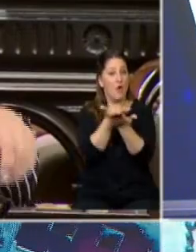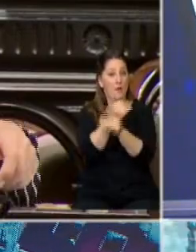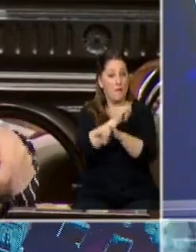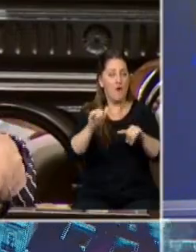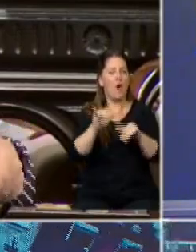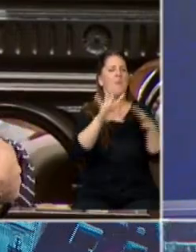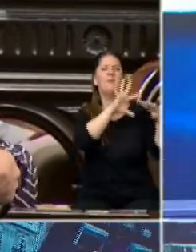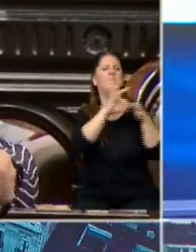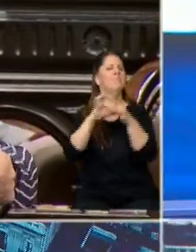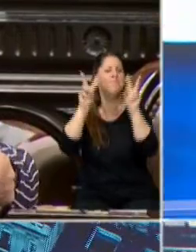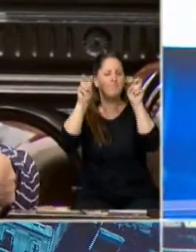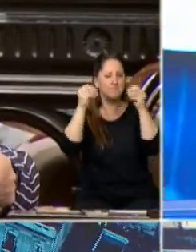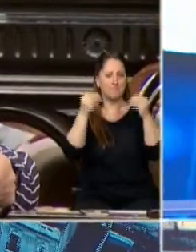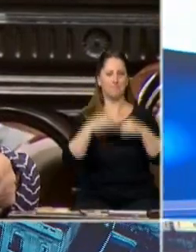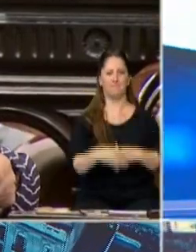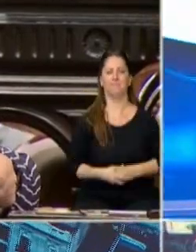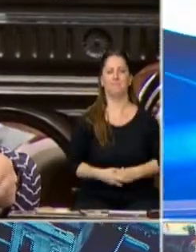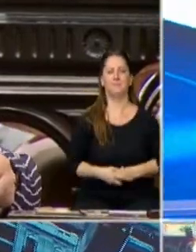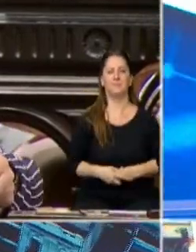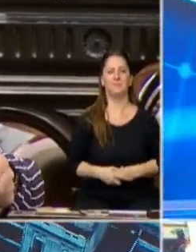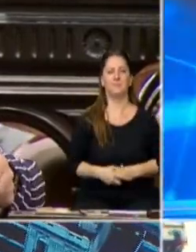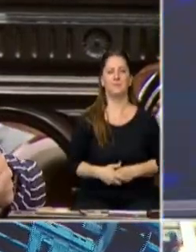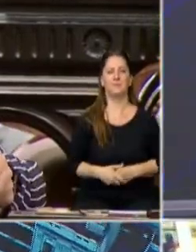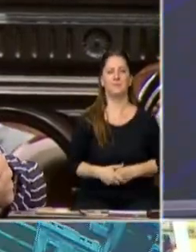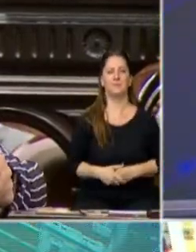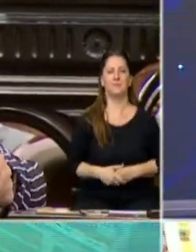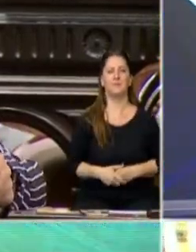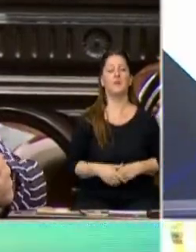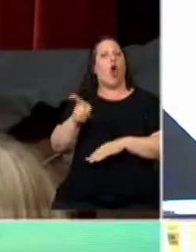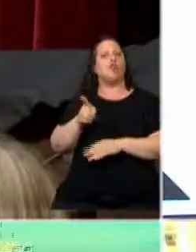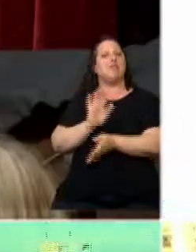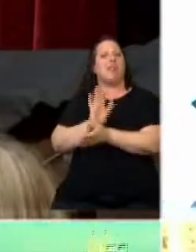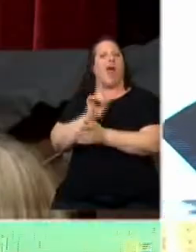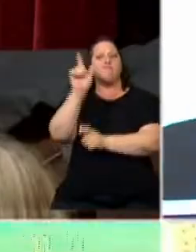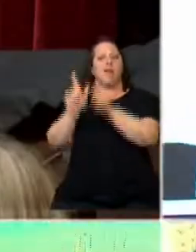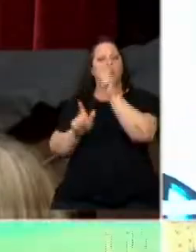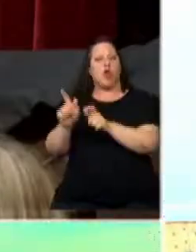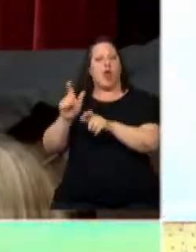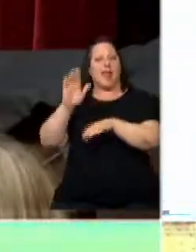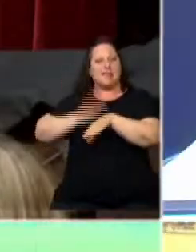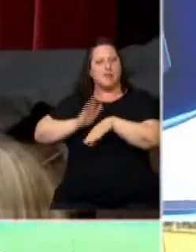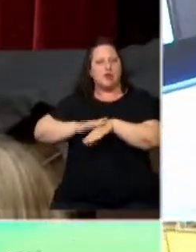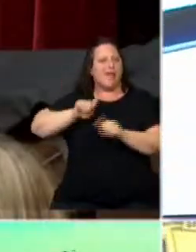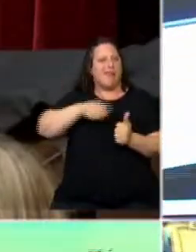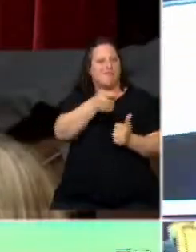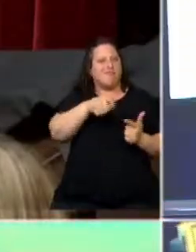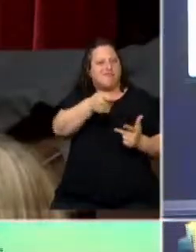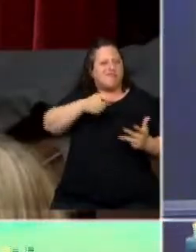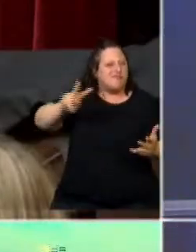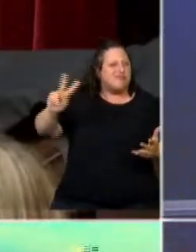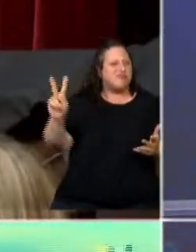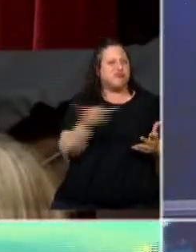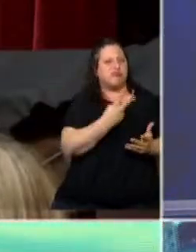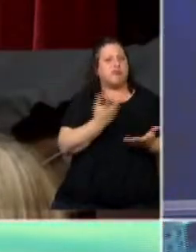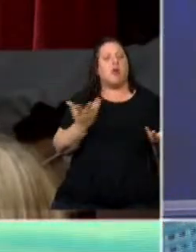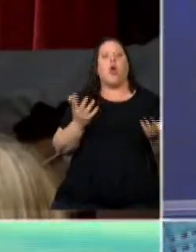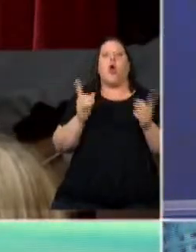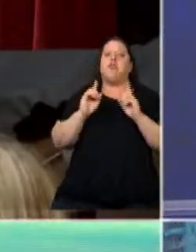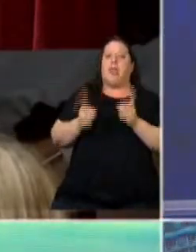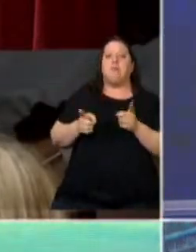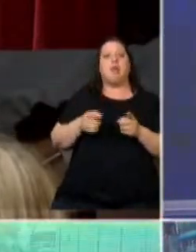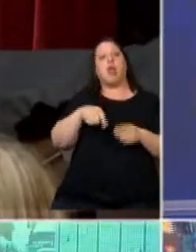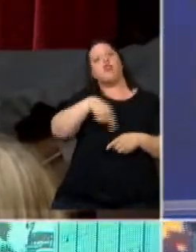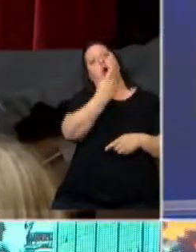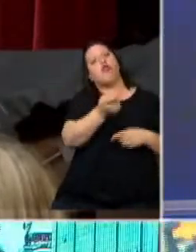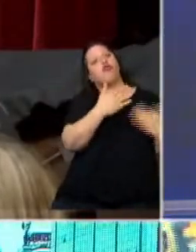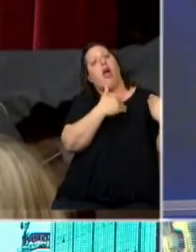para generar también algún quizá pequeño apoyo de parte de Juntos por el Cambio de algún sector, porque efectivamente es una ley muy interesante que la